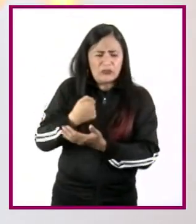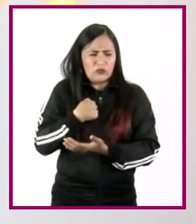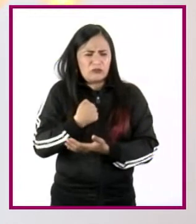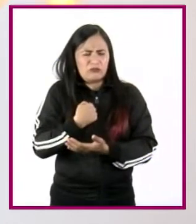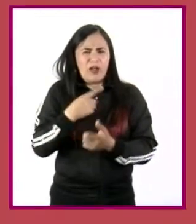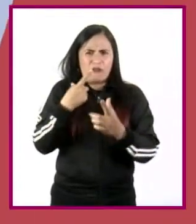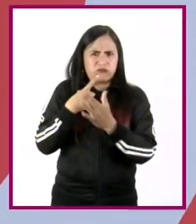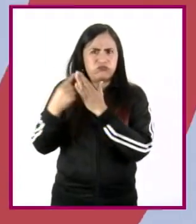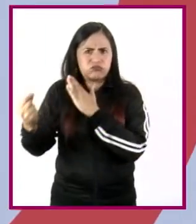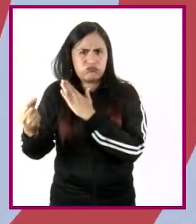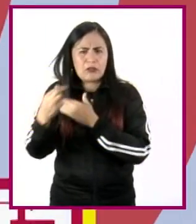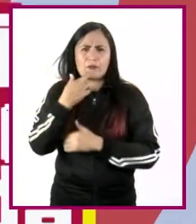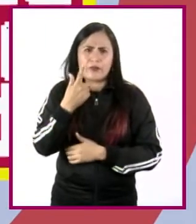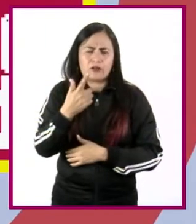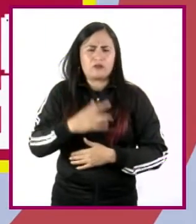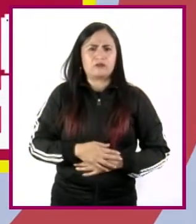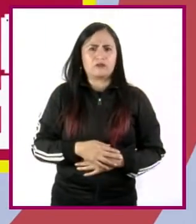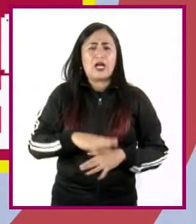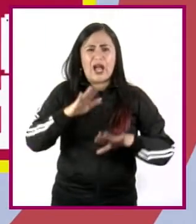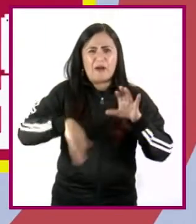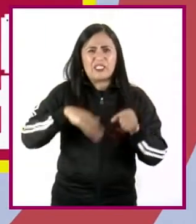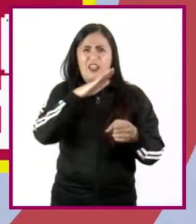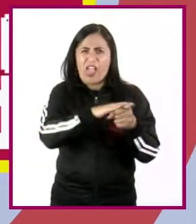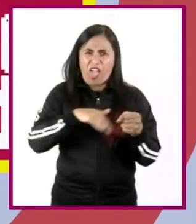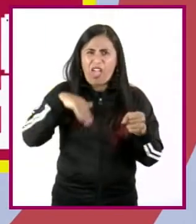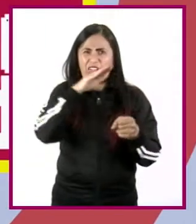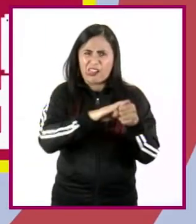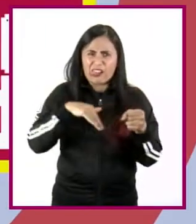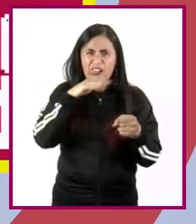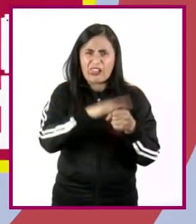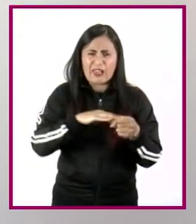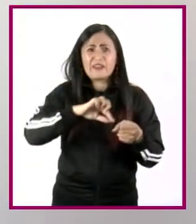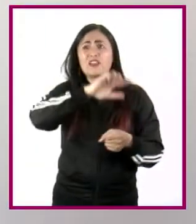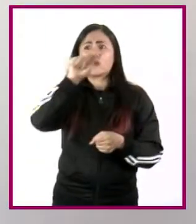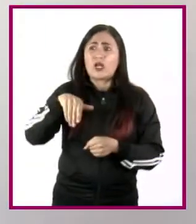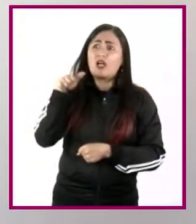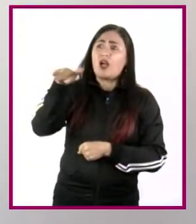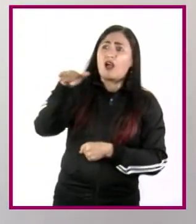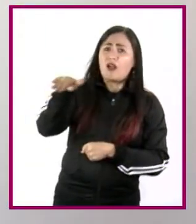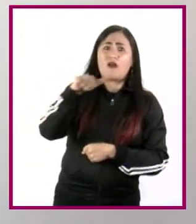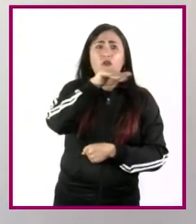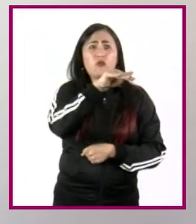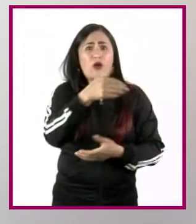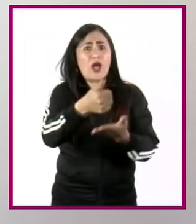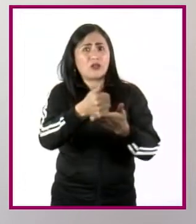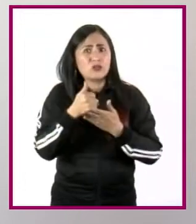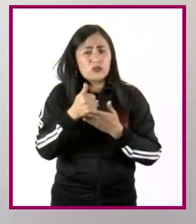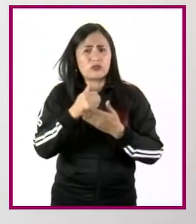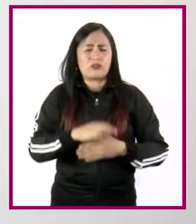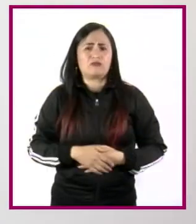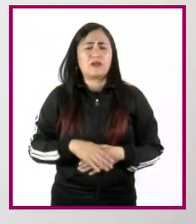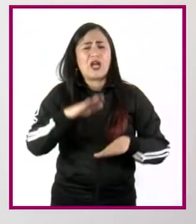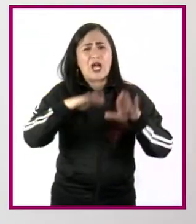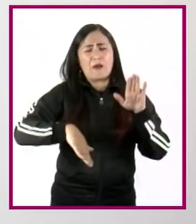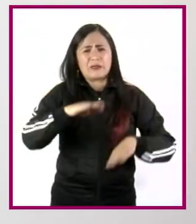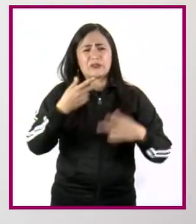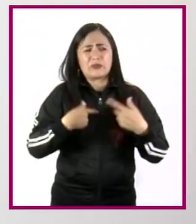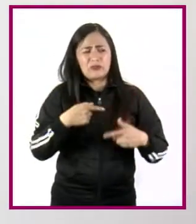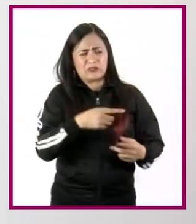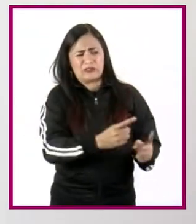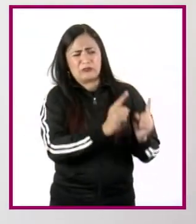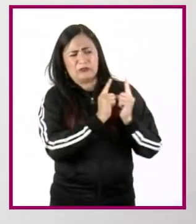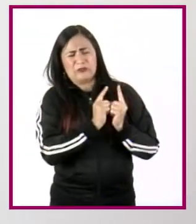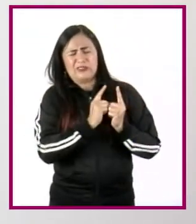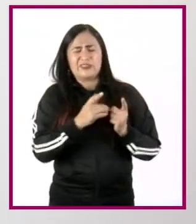solamente aléjate. Si la insistencia se vuelve acoso, busca ayuda. Ay, a veces estamos con personas que nos hacen sentir incómodo